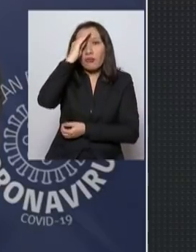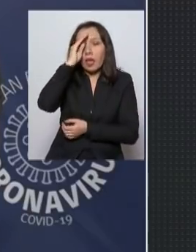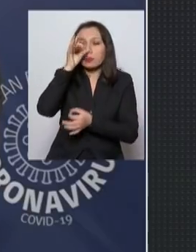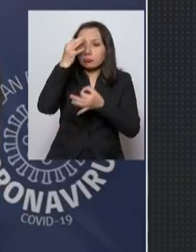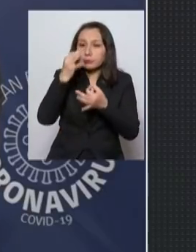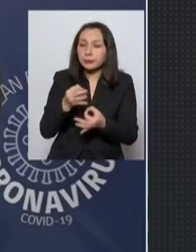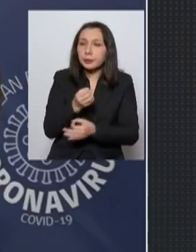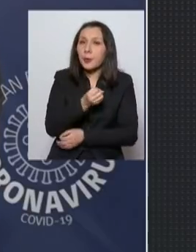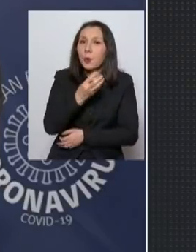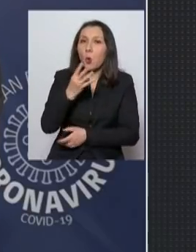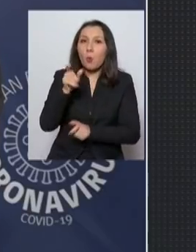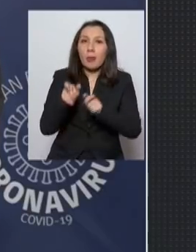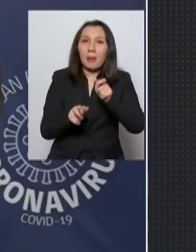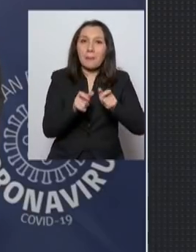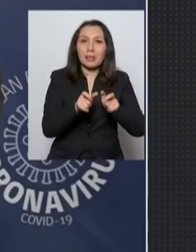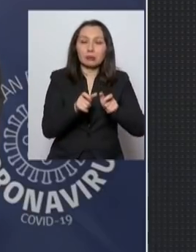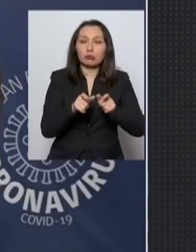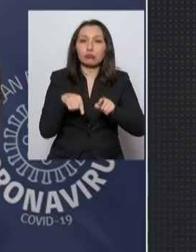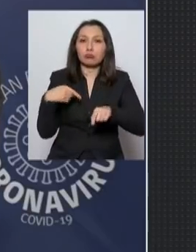en relación